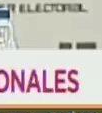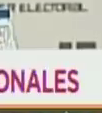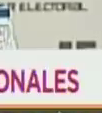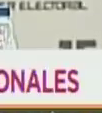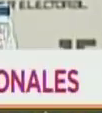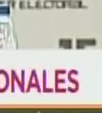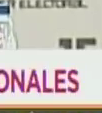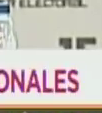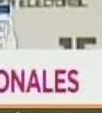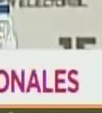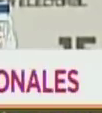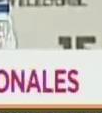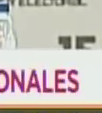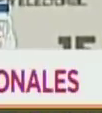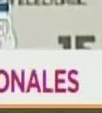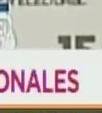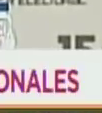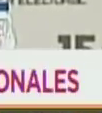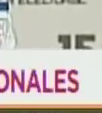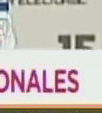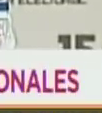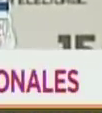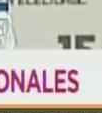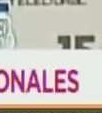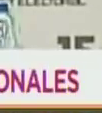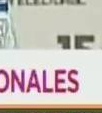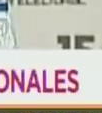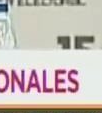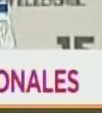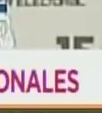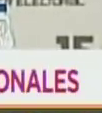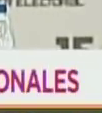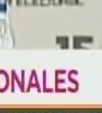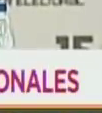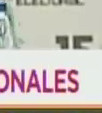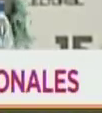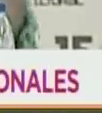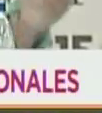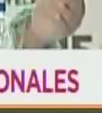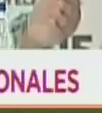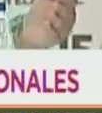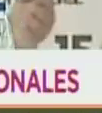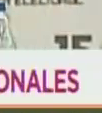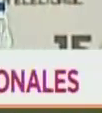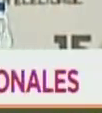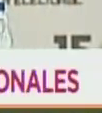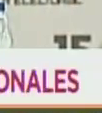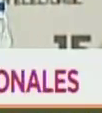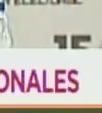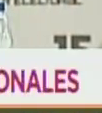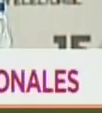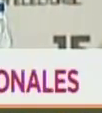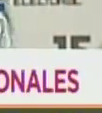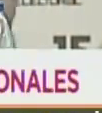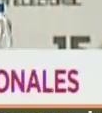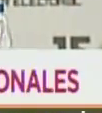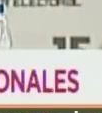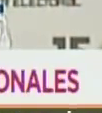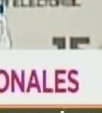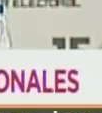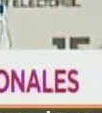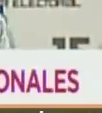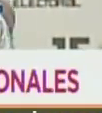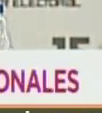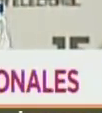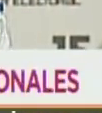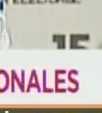de octubre, como siempre ha ocurrido. Es decir, es un evento ya cotidiano, como es nuestra